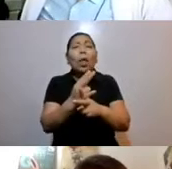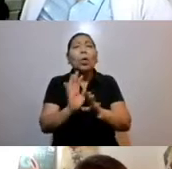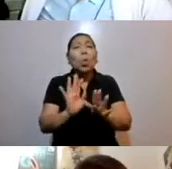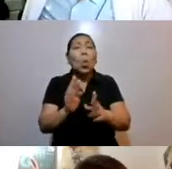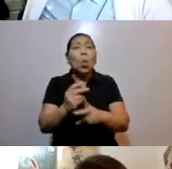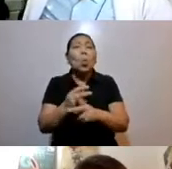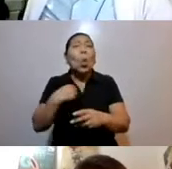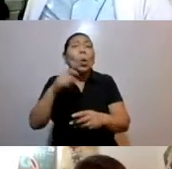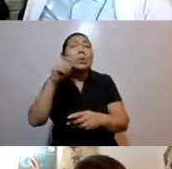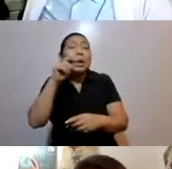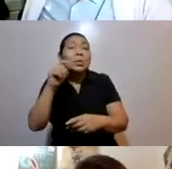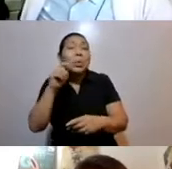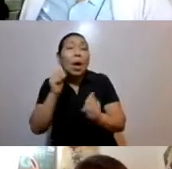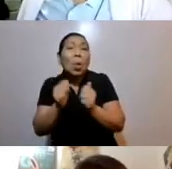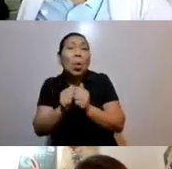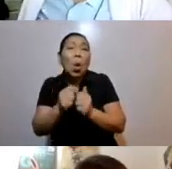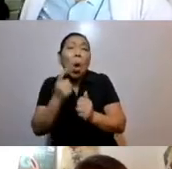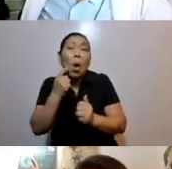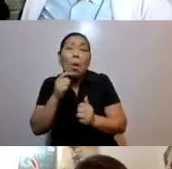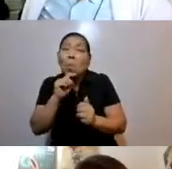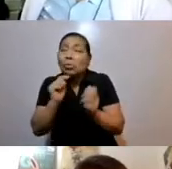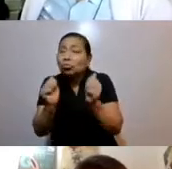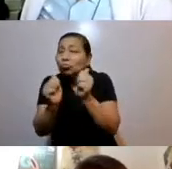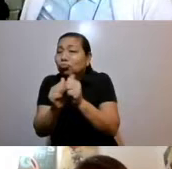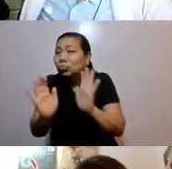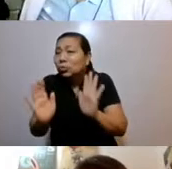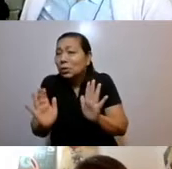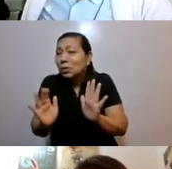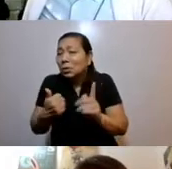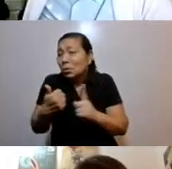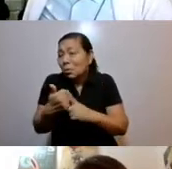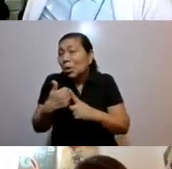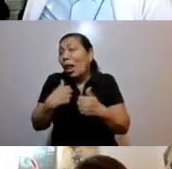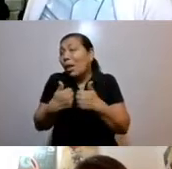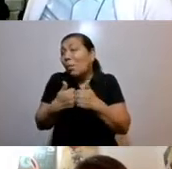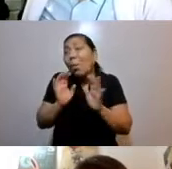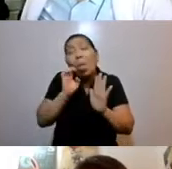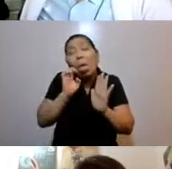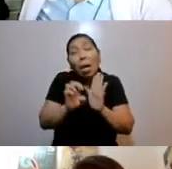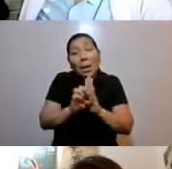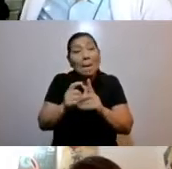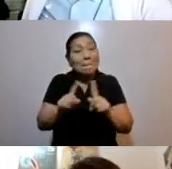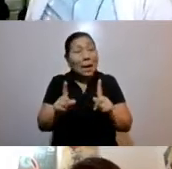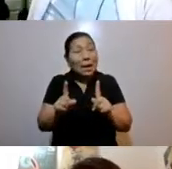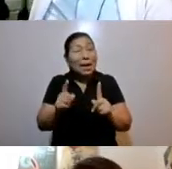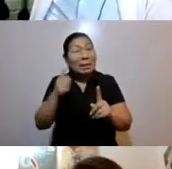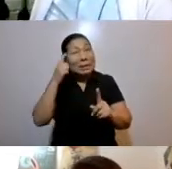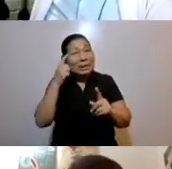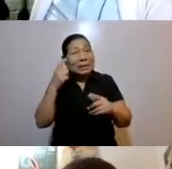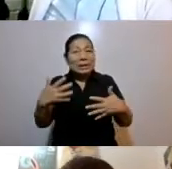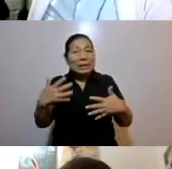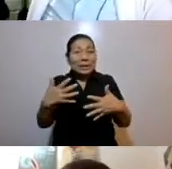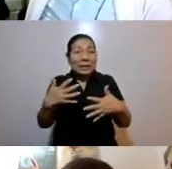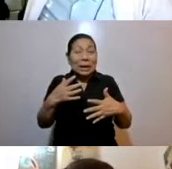encuentro sexual ya sea con una pareja ocasional o ya sea con mi propia pareja y para evitar fallar o el